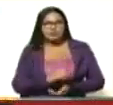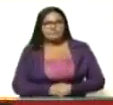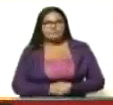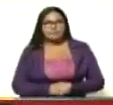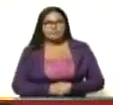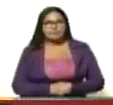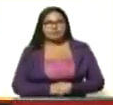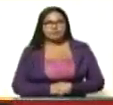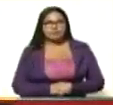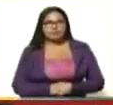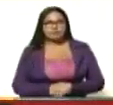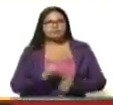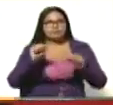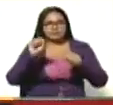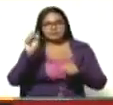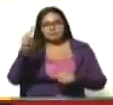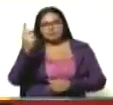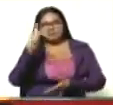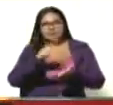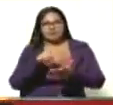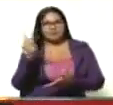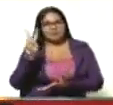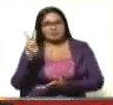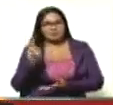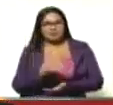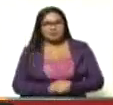time in Venezuela.